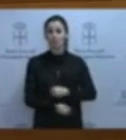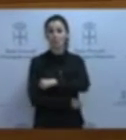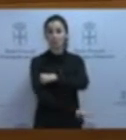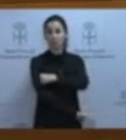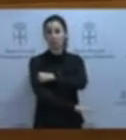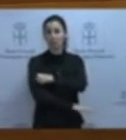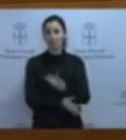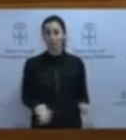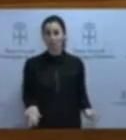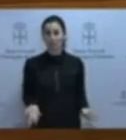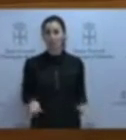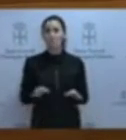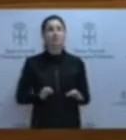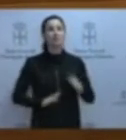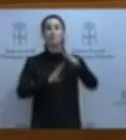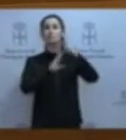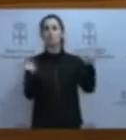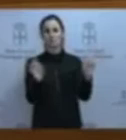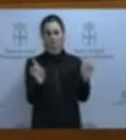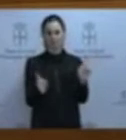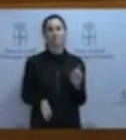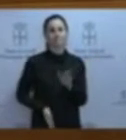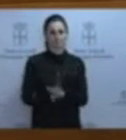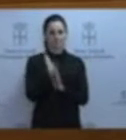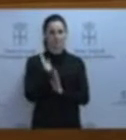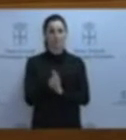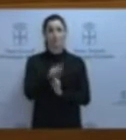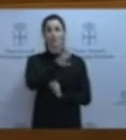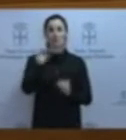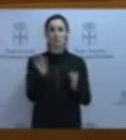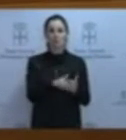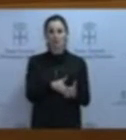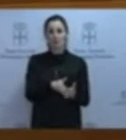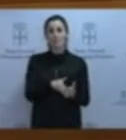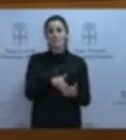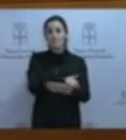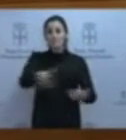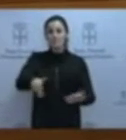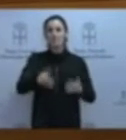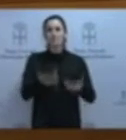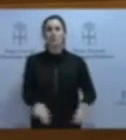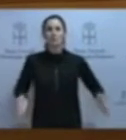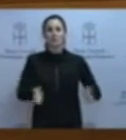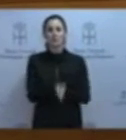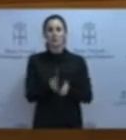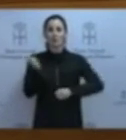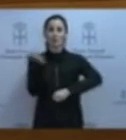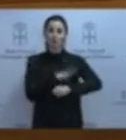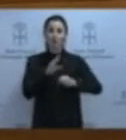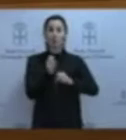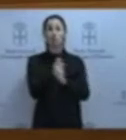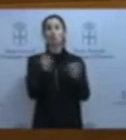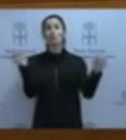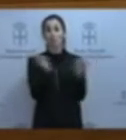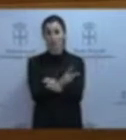Pero es que el martillo no paró. Hay que sumar 50.000 millones de los fondos totales de la Seguridad Social, ya